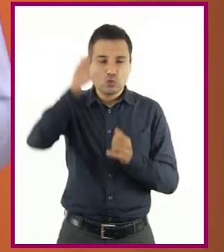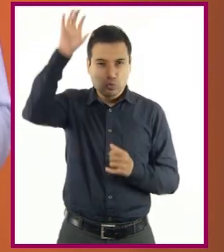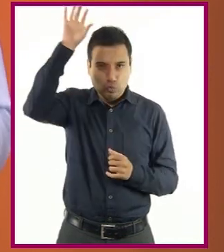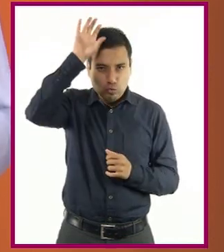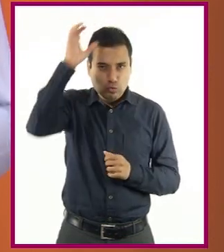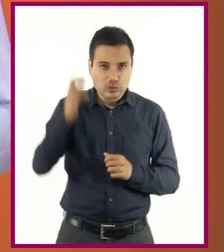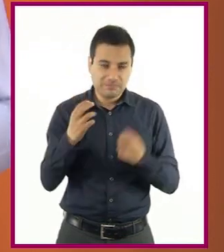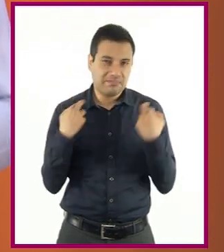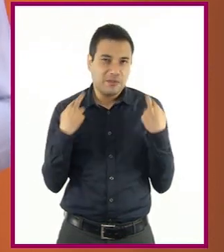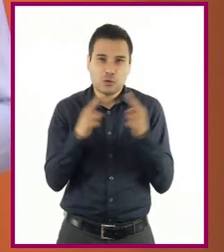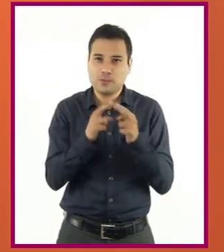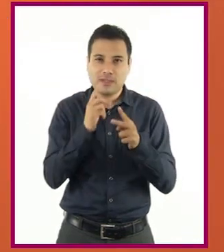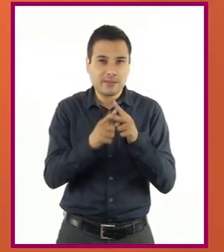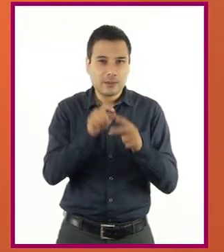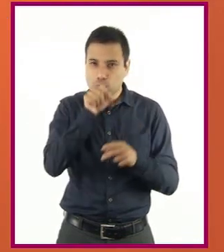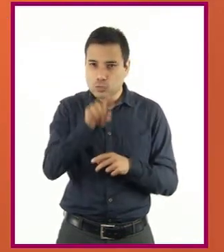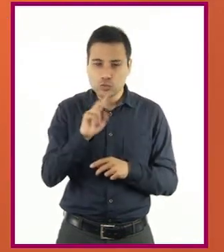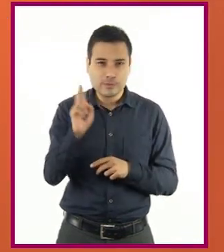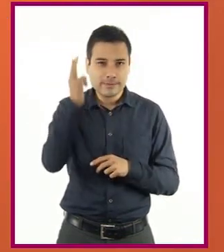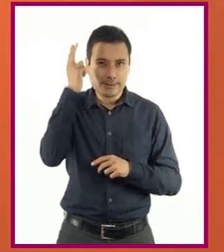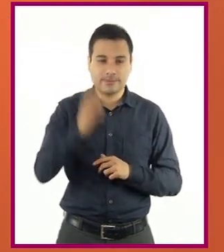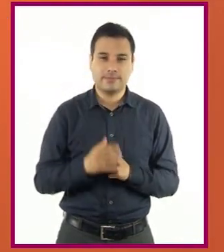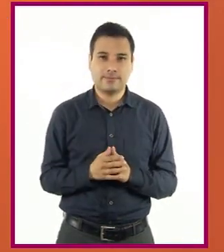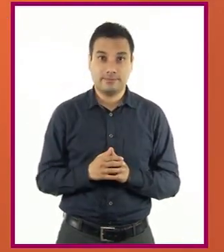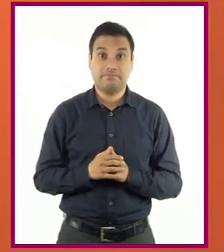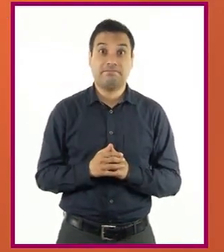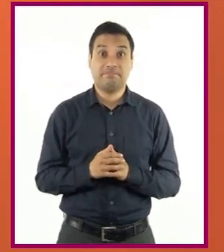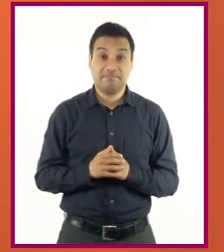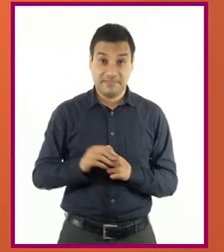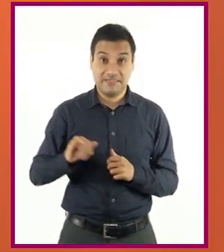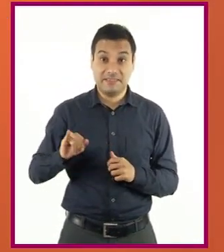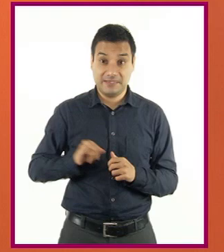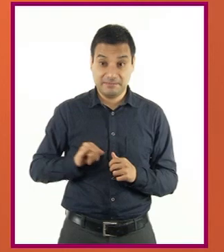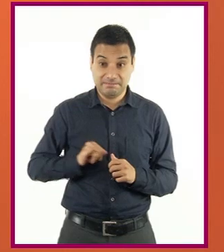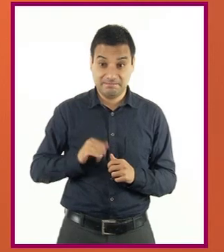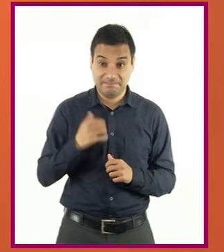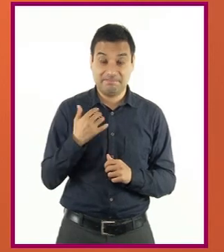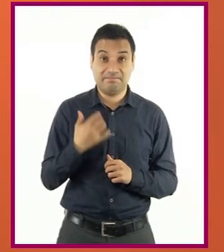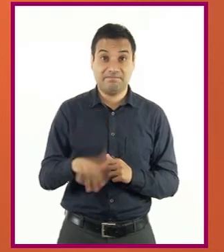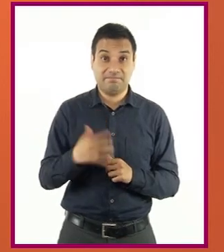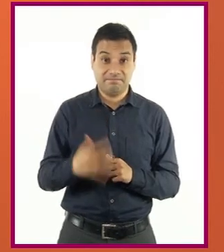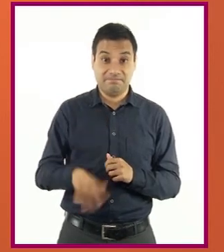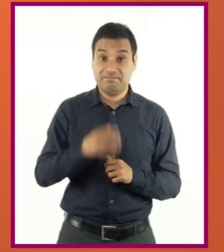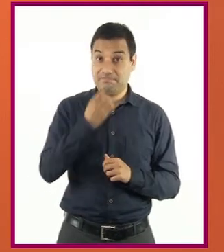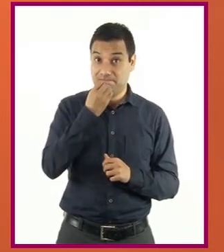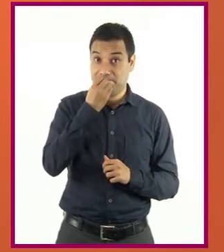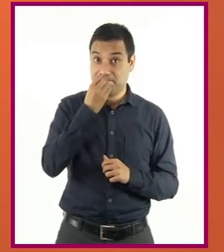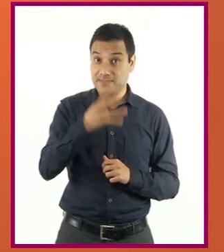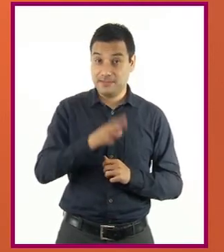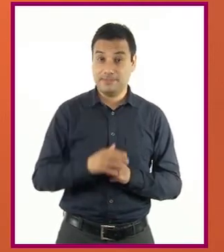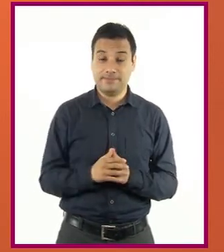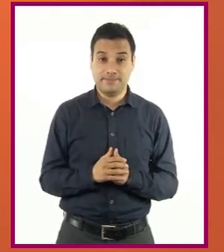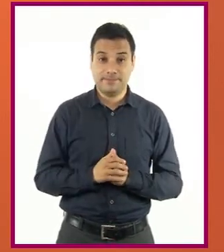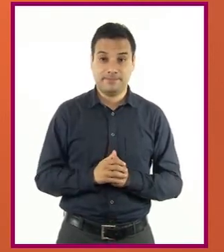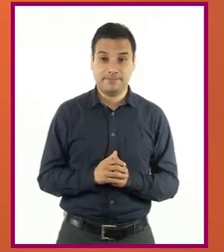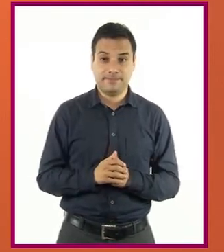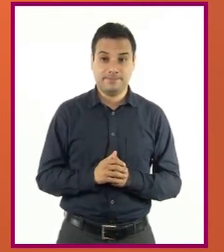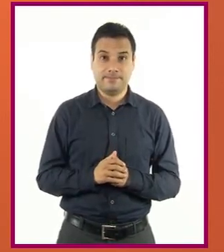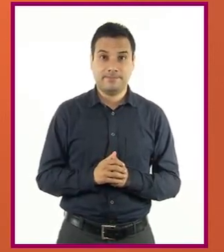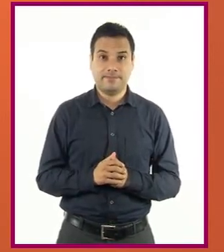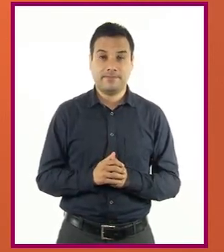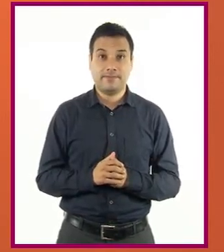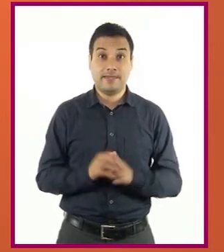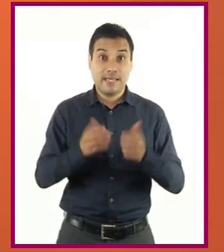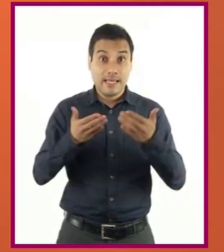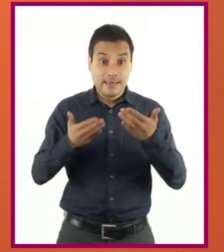se encontraba Isaac Newton. Resultan interesantes estas coincidencias con grandes científicos. Nació el